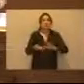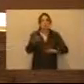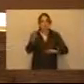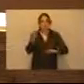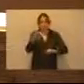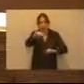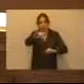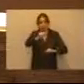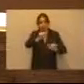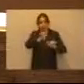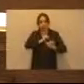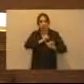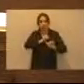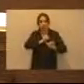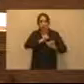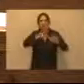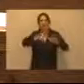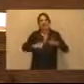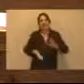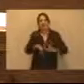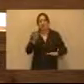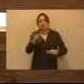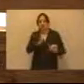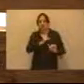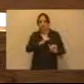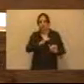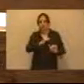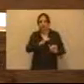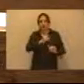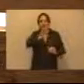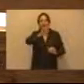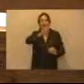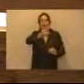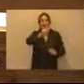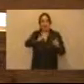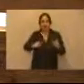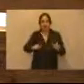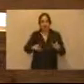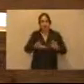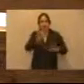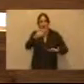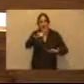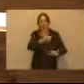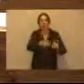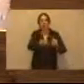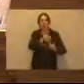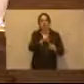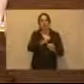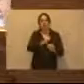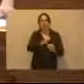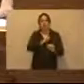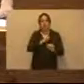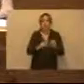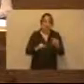que esperan máis de 6 meses, en máis de 15.000 personas as que esperan por un diagnóstico. Despois